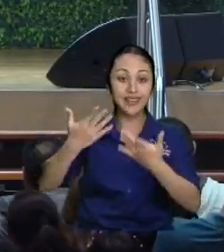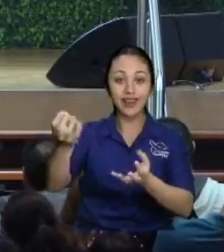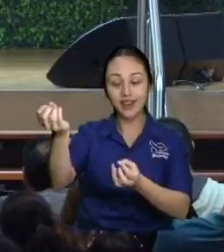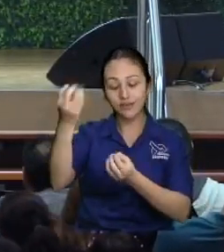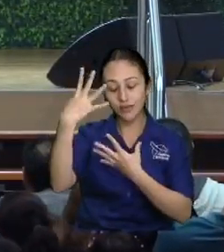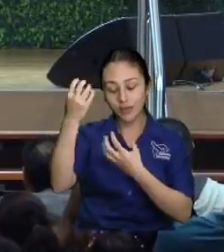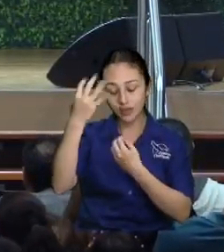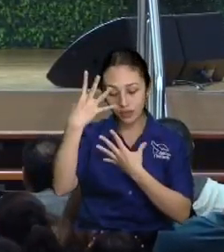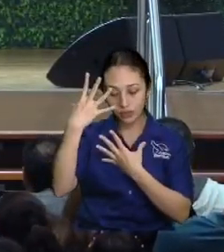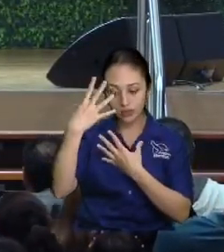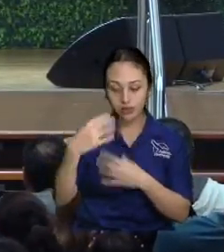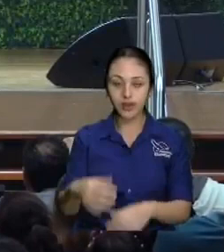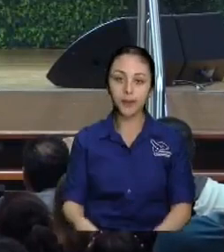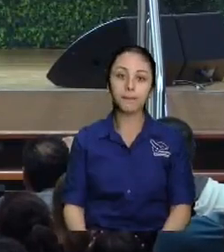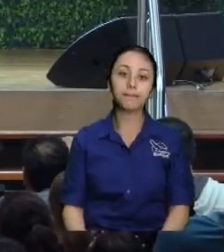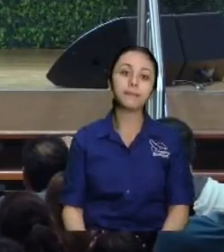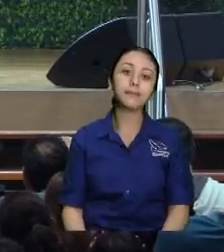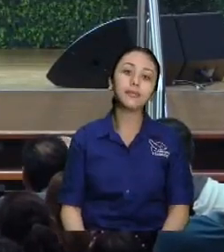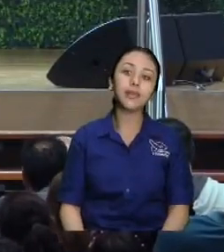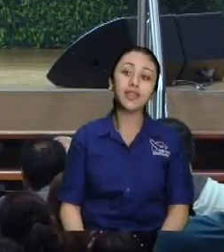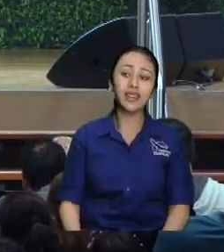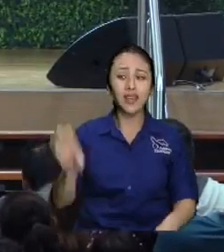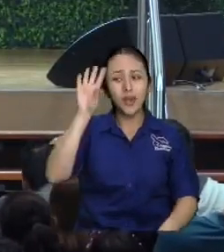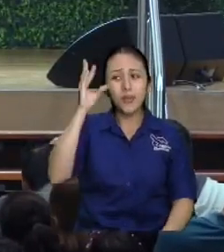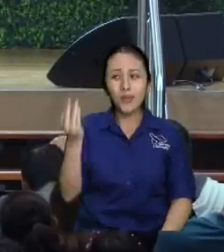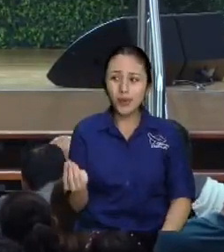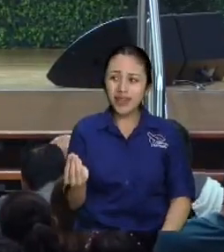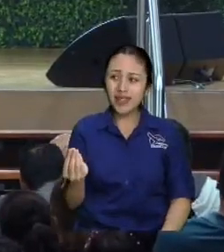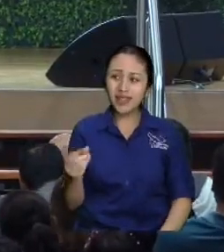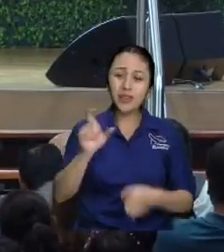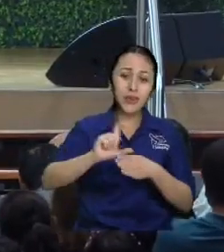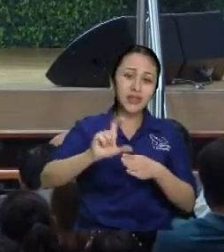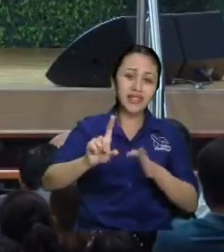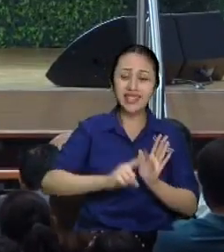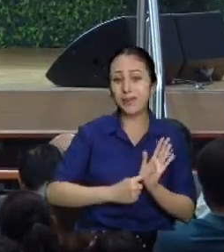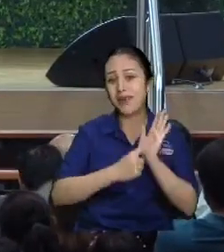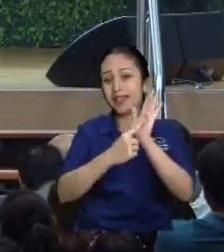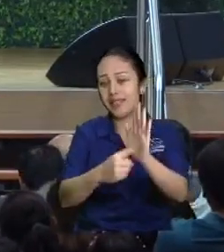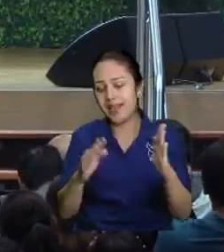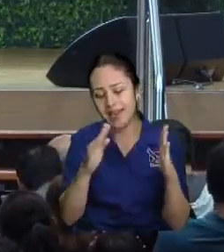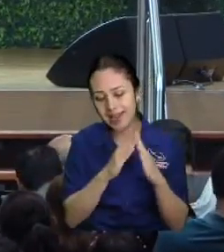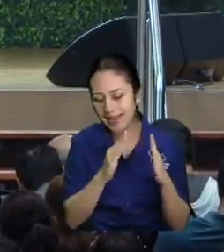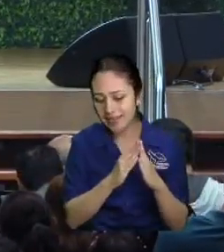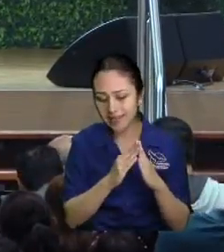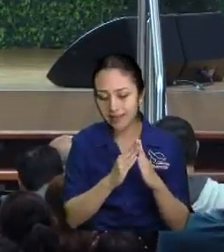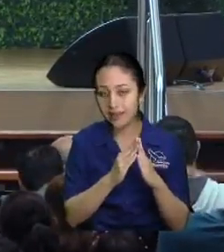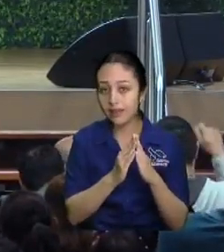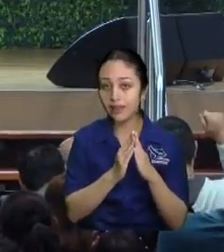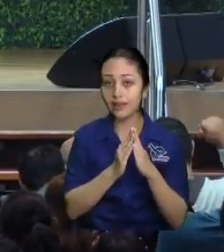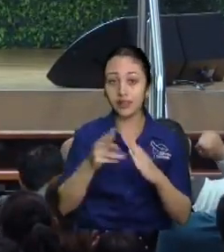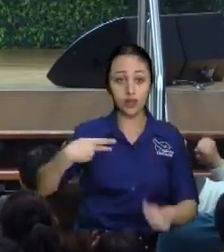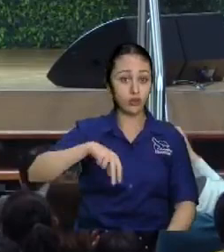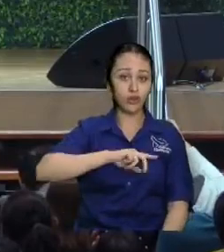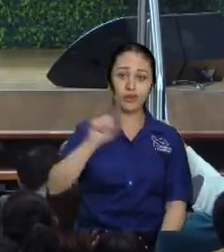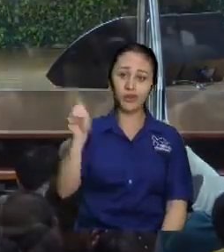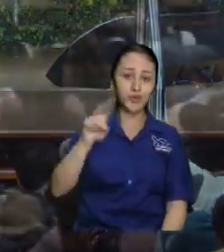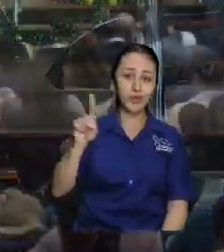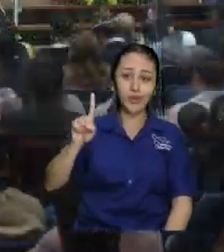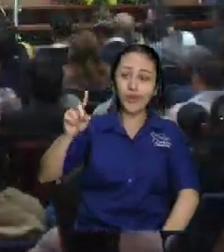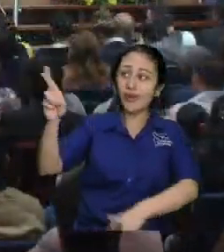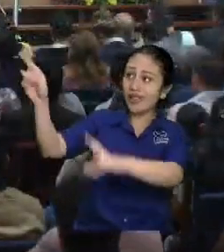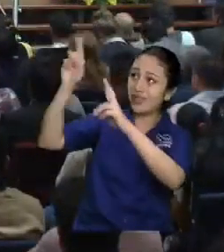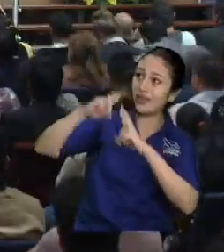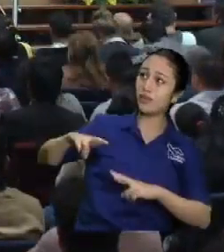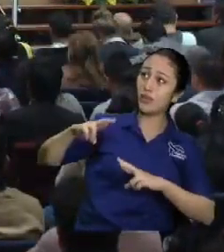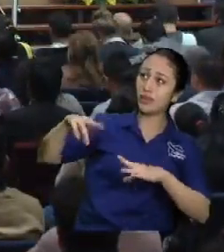uno se le presentan cosas en el hogar que uno no sabe cómo resolver, que uno no tuvo entrenamiento como un juez para decir, cuando venga